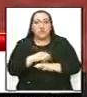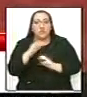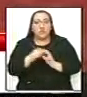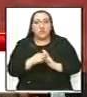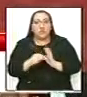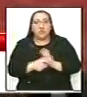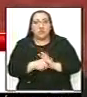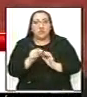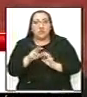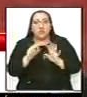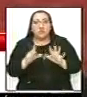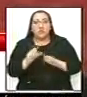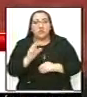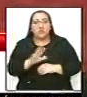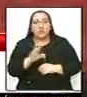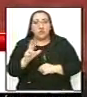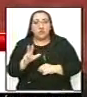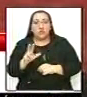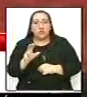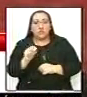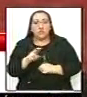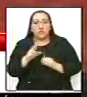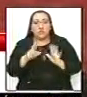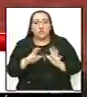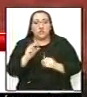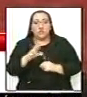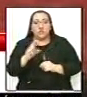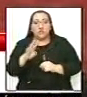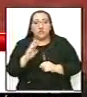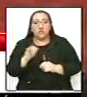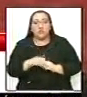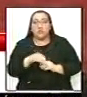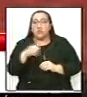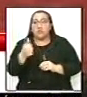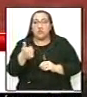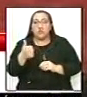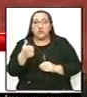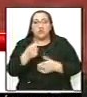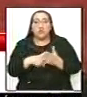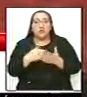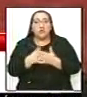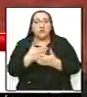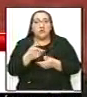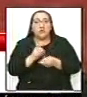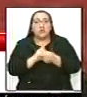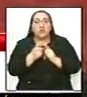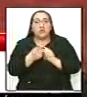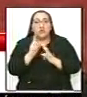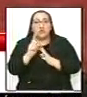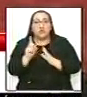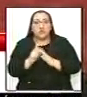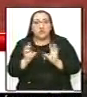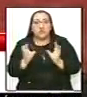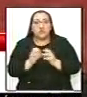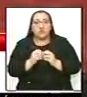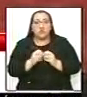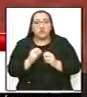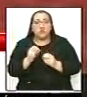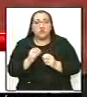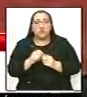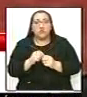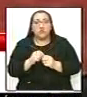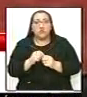ley 2753, 2834 y otros. Se propone derogar la disposición complementaria final